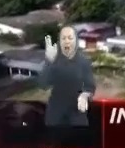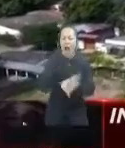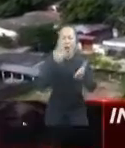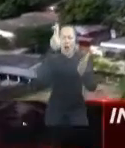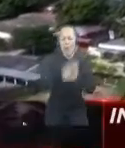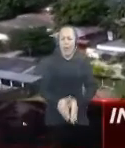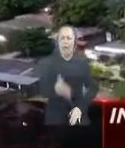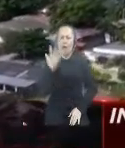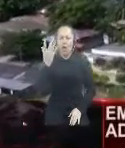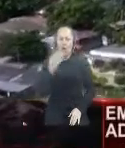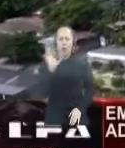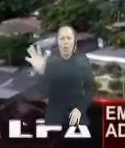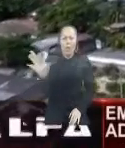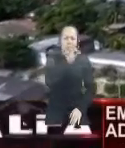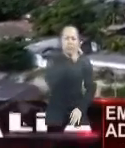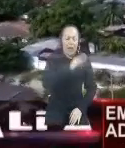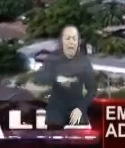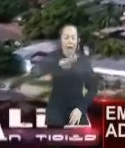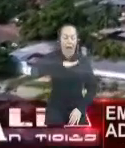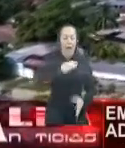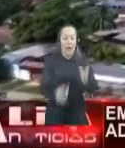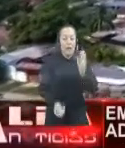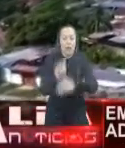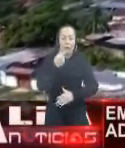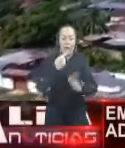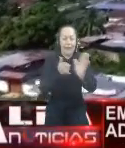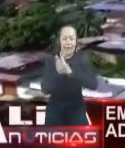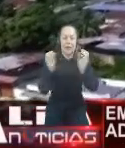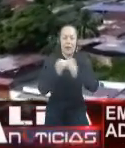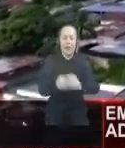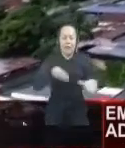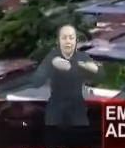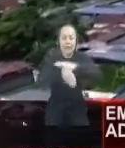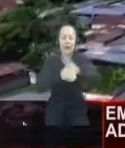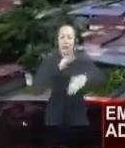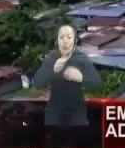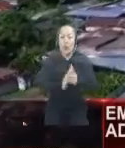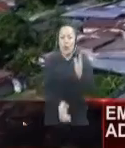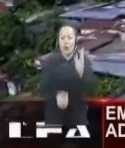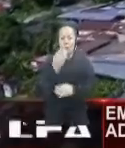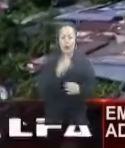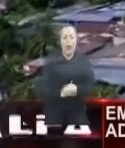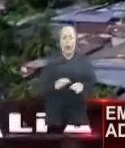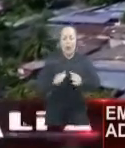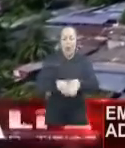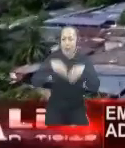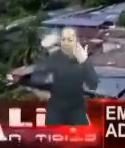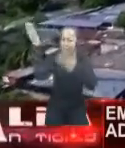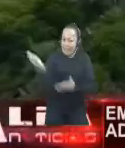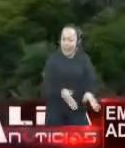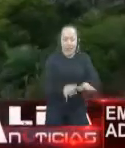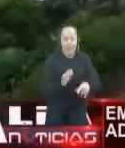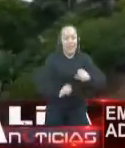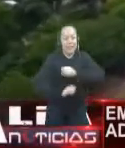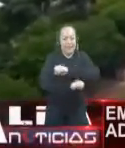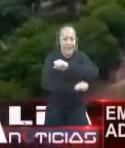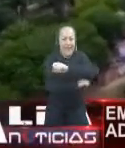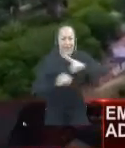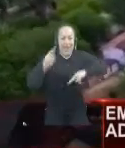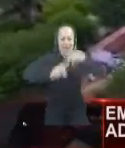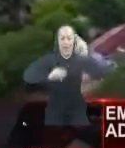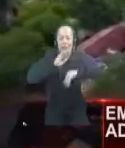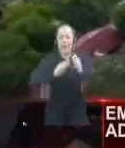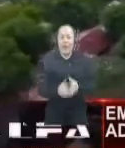del alcalde electo de Puerto Salgar, Jaime Maldonado, que ingresará en el nuevo periodo a la cartera de la Secretaría de Infraestructura, será